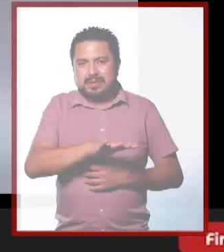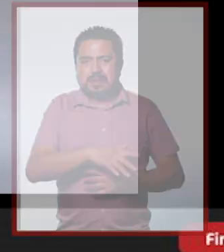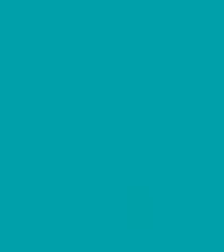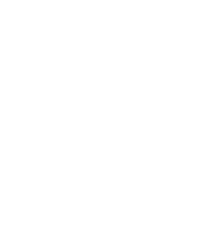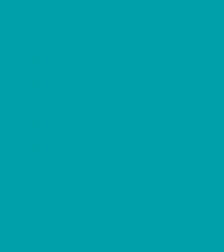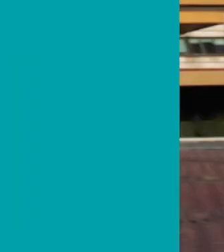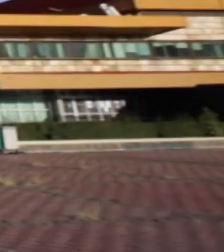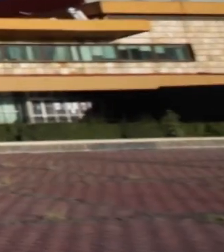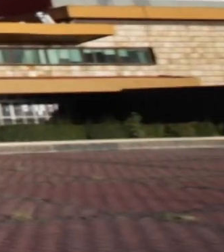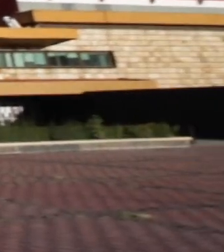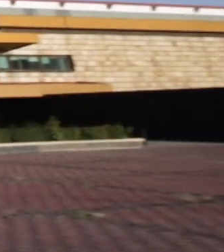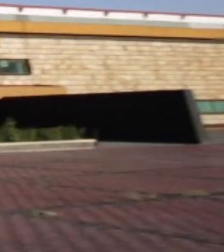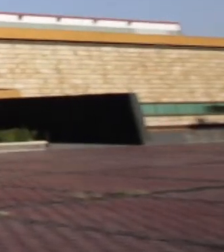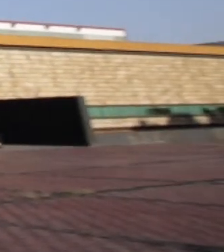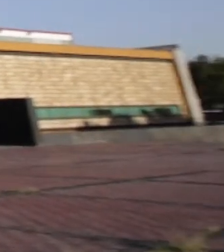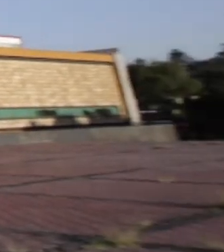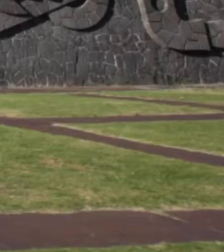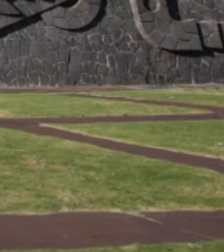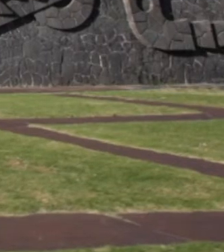gracias.